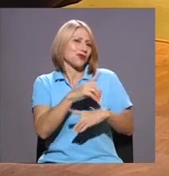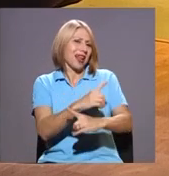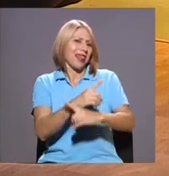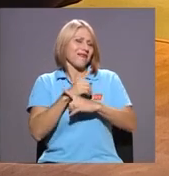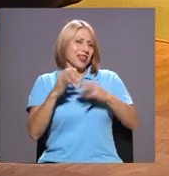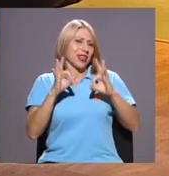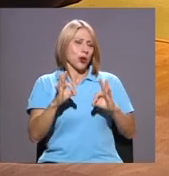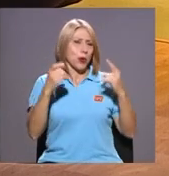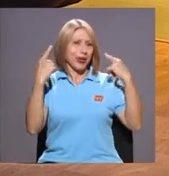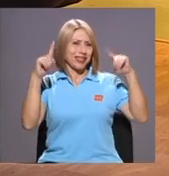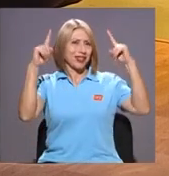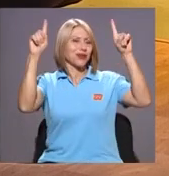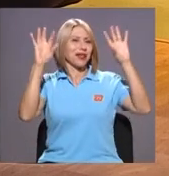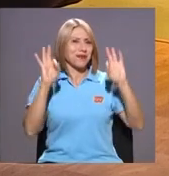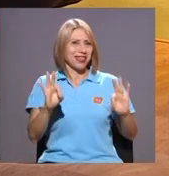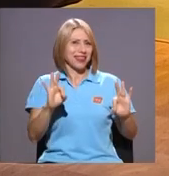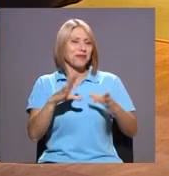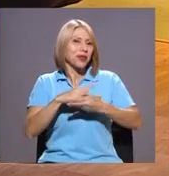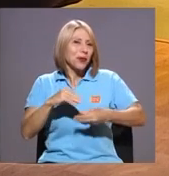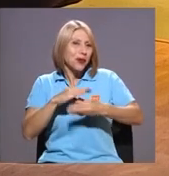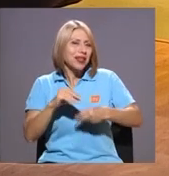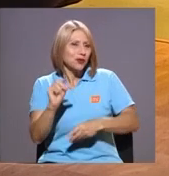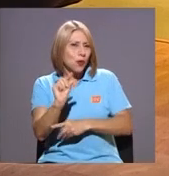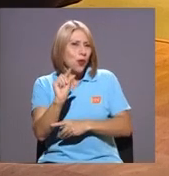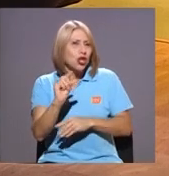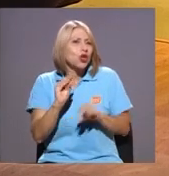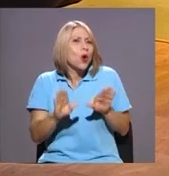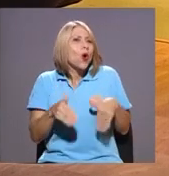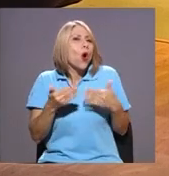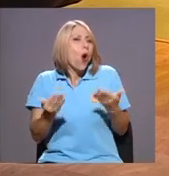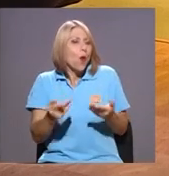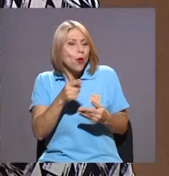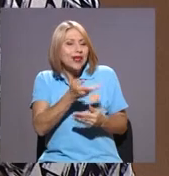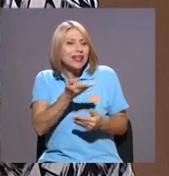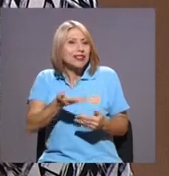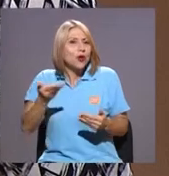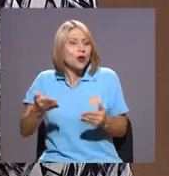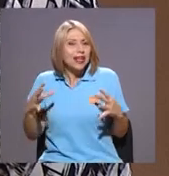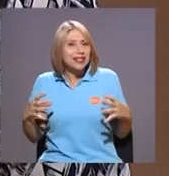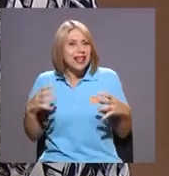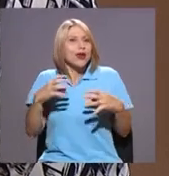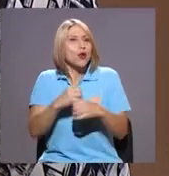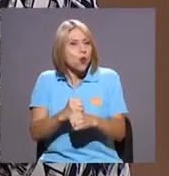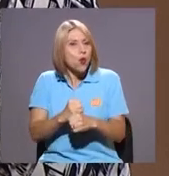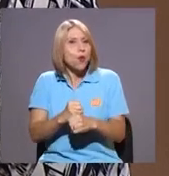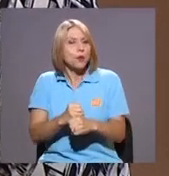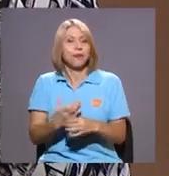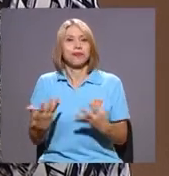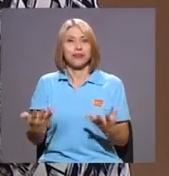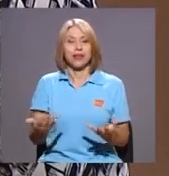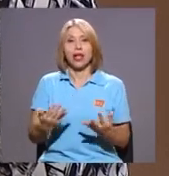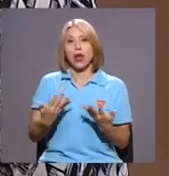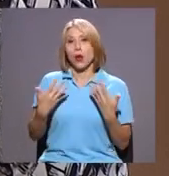muy exitosamente, cuéntanos un poquito cómo es que se cruzaron esas cosas. Pues